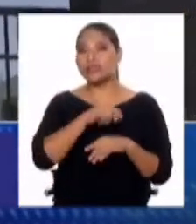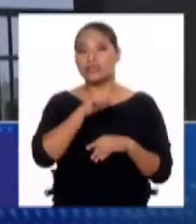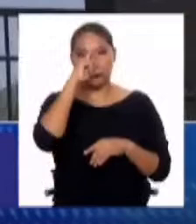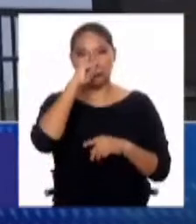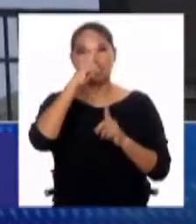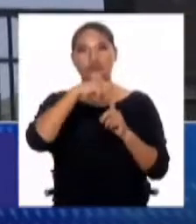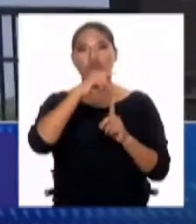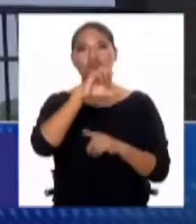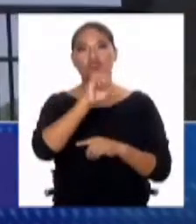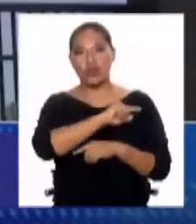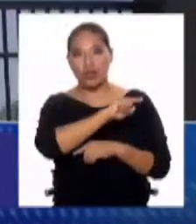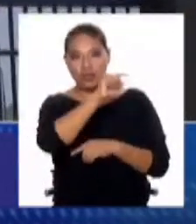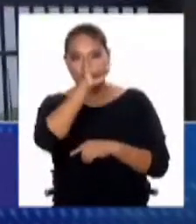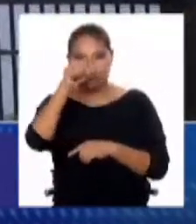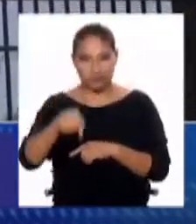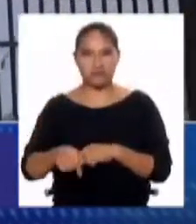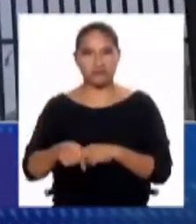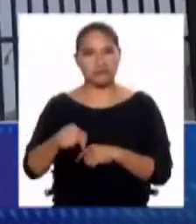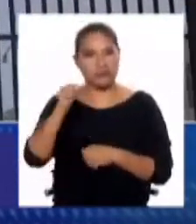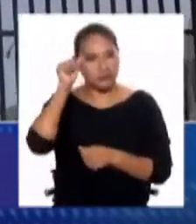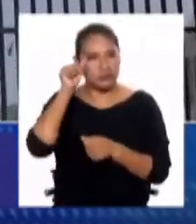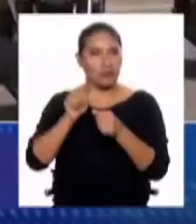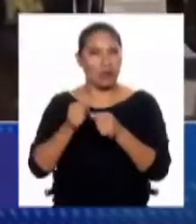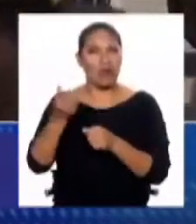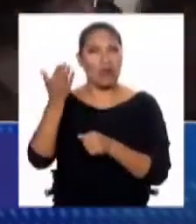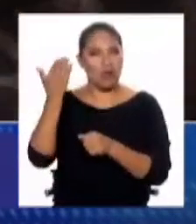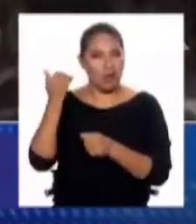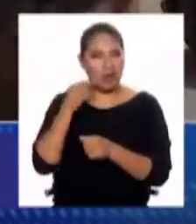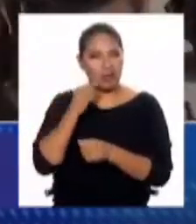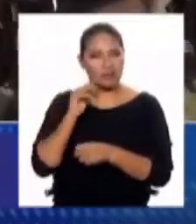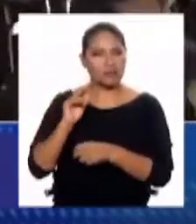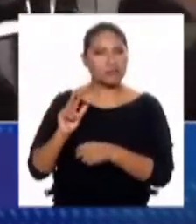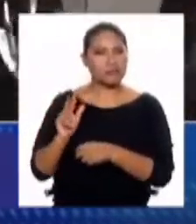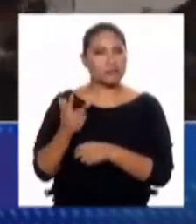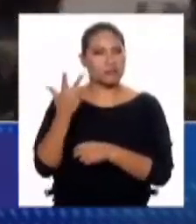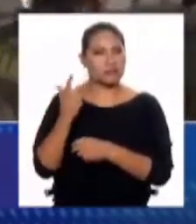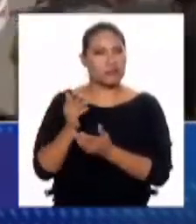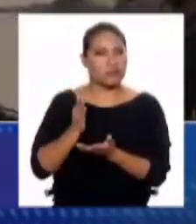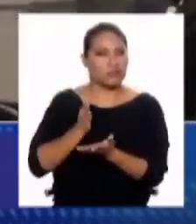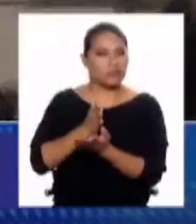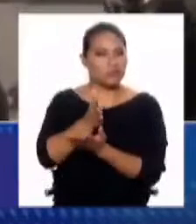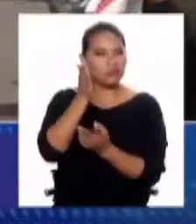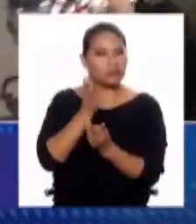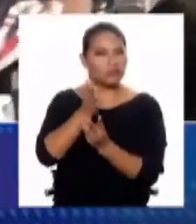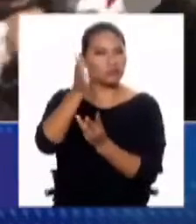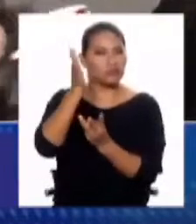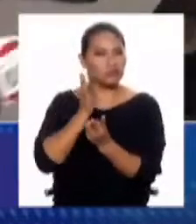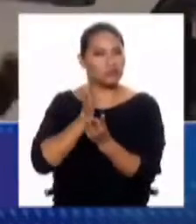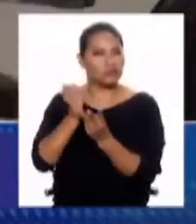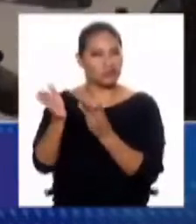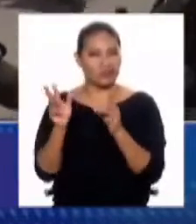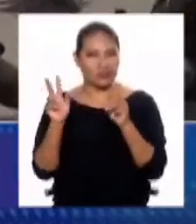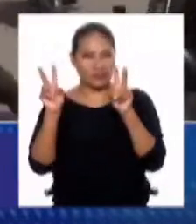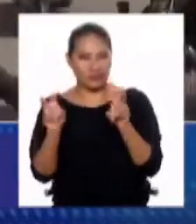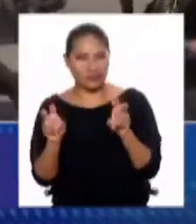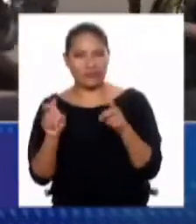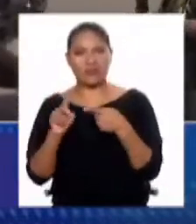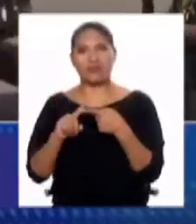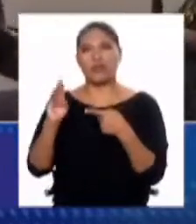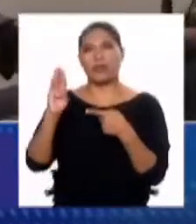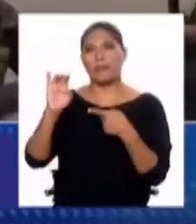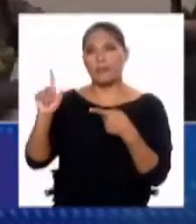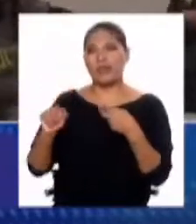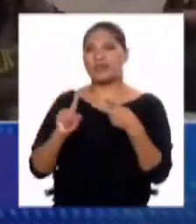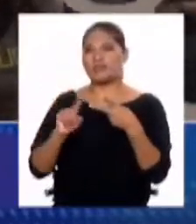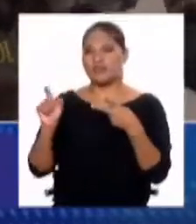lo vinculaba al centro, ¿no? Yo recuerdo que incluso hablaba de la tercera vía, había estas referencias a Tony Blair, era el